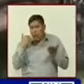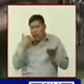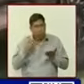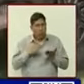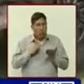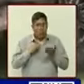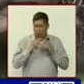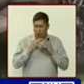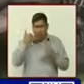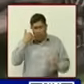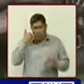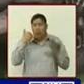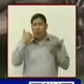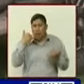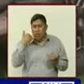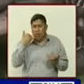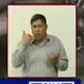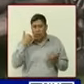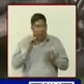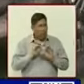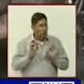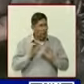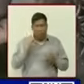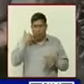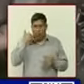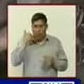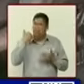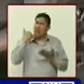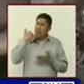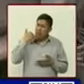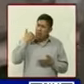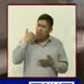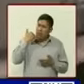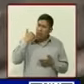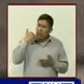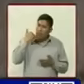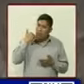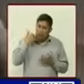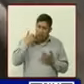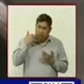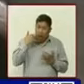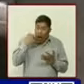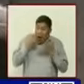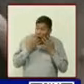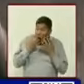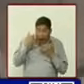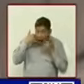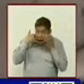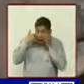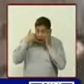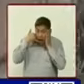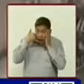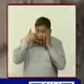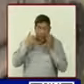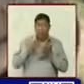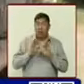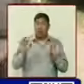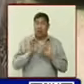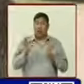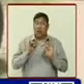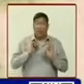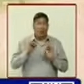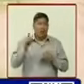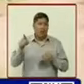dice, mi casa. Y no está con Nanda, y no sabes nada. Y ahí fue cuando me dio toda la noticia y no pude hacer nada porque